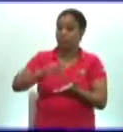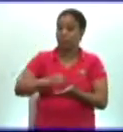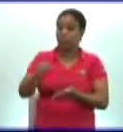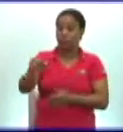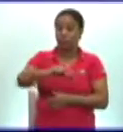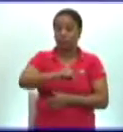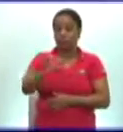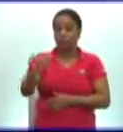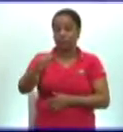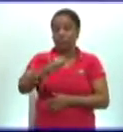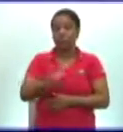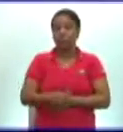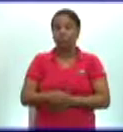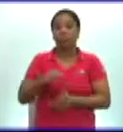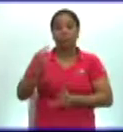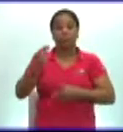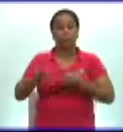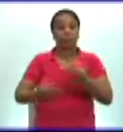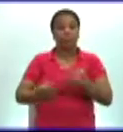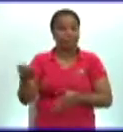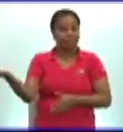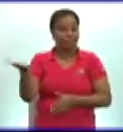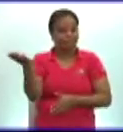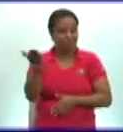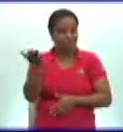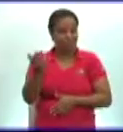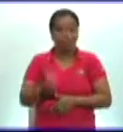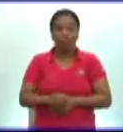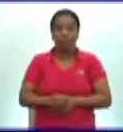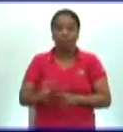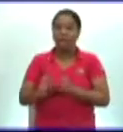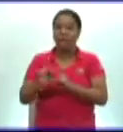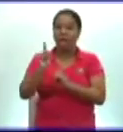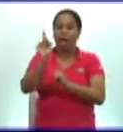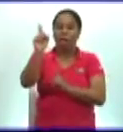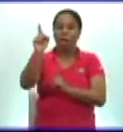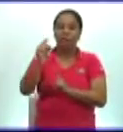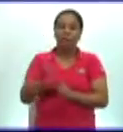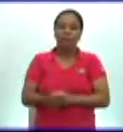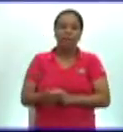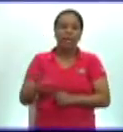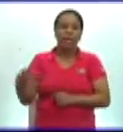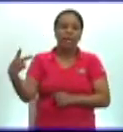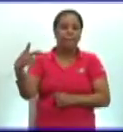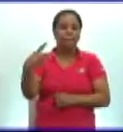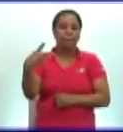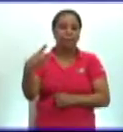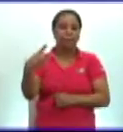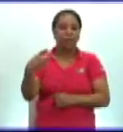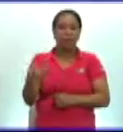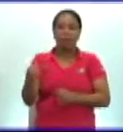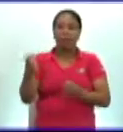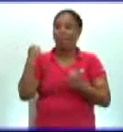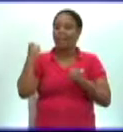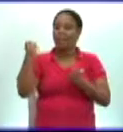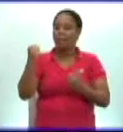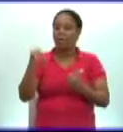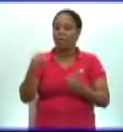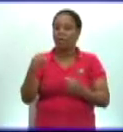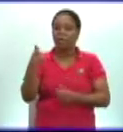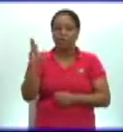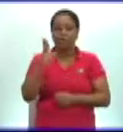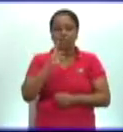cuerpo, que hace que la velocidad aumente, es mayor que la fuerza de rozamiento.